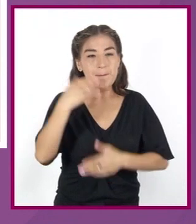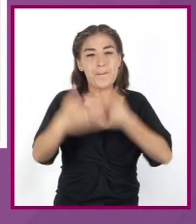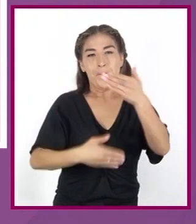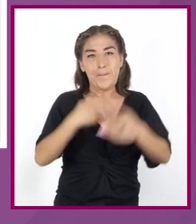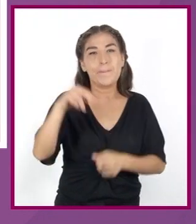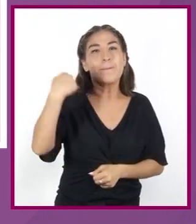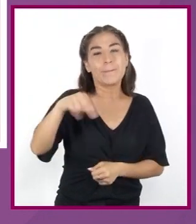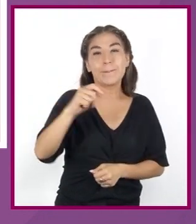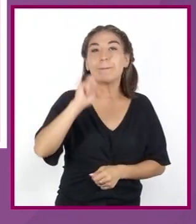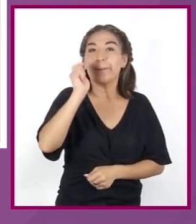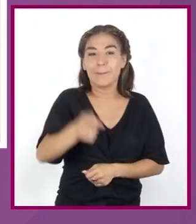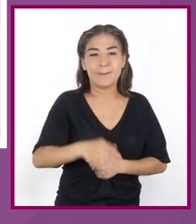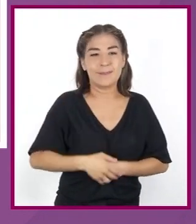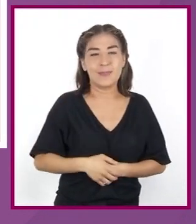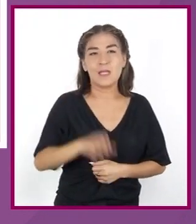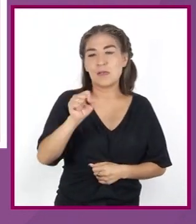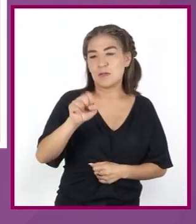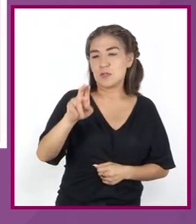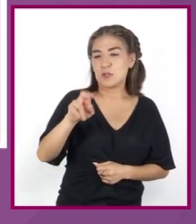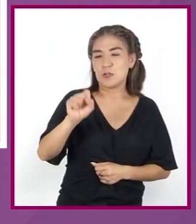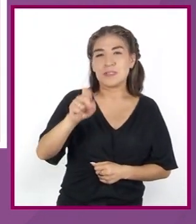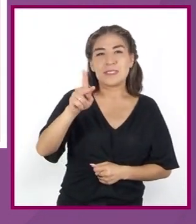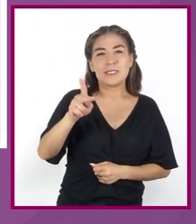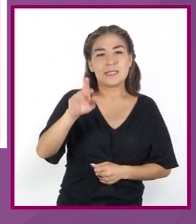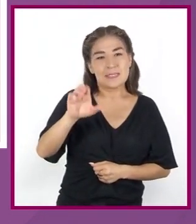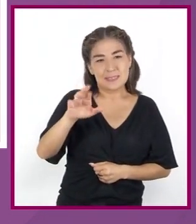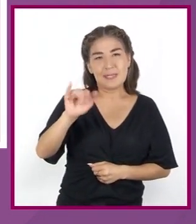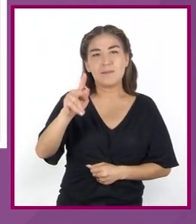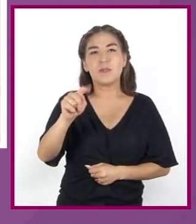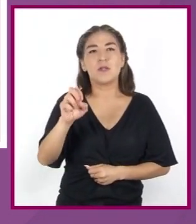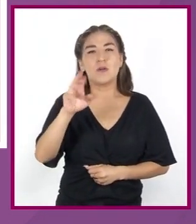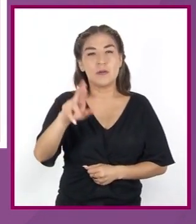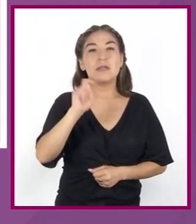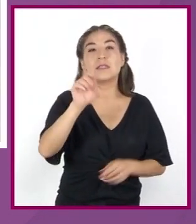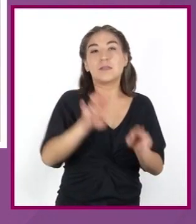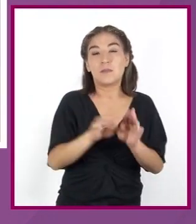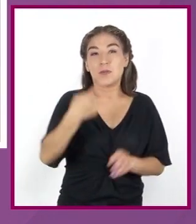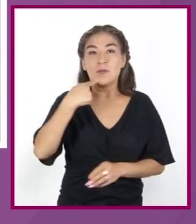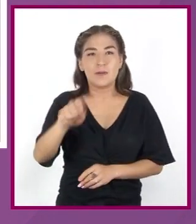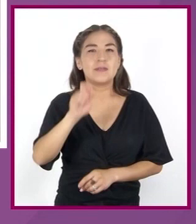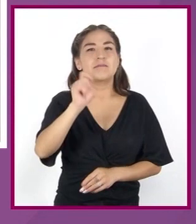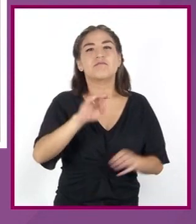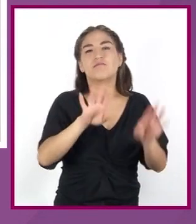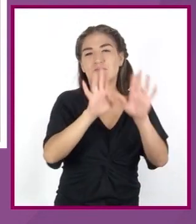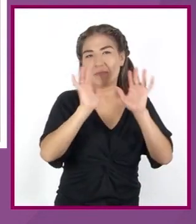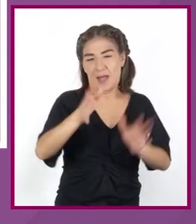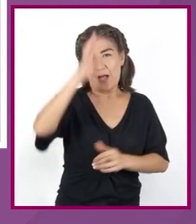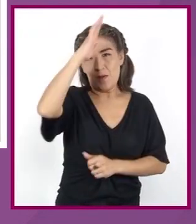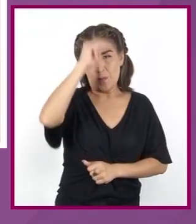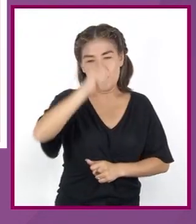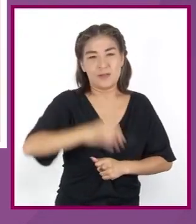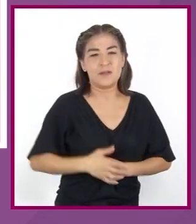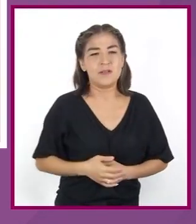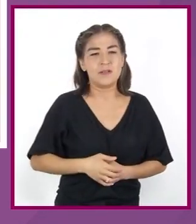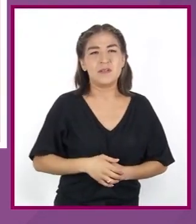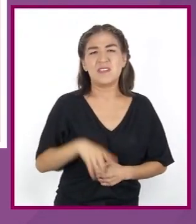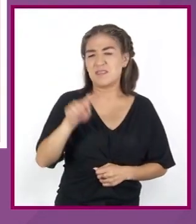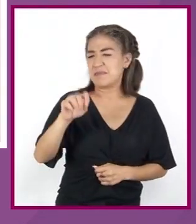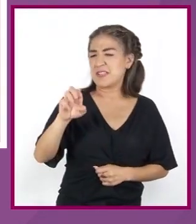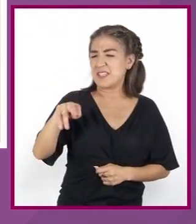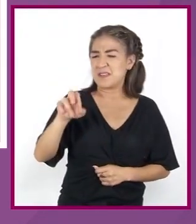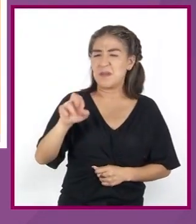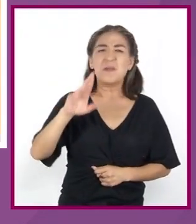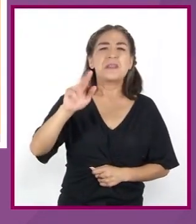le denominará el suscriptor, al tenor de las siguientes declaraciones y cláusulas. ¿Qué es tenor? Aquí